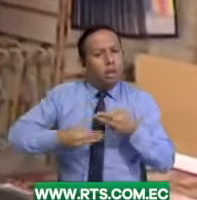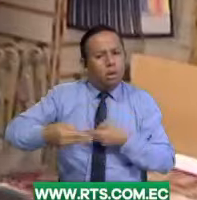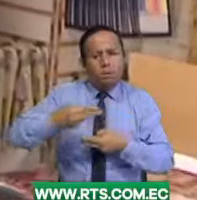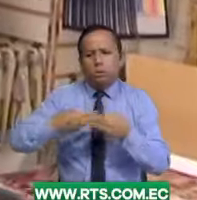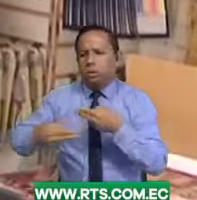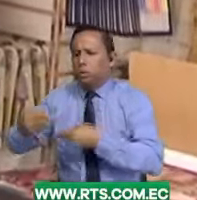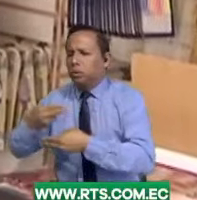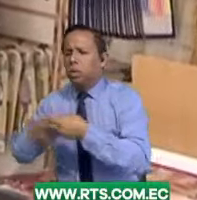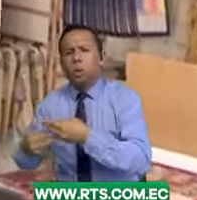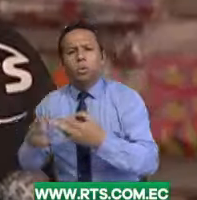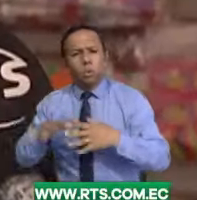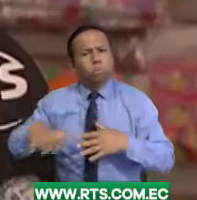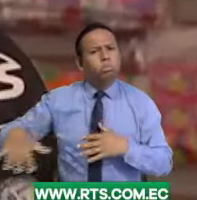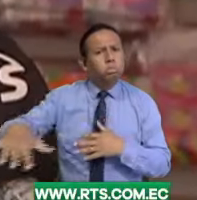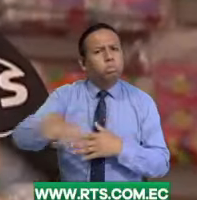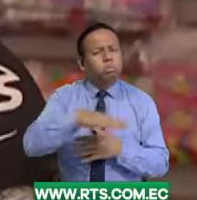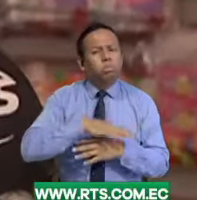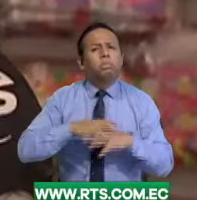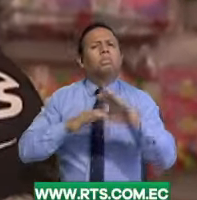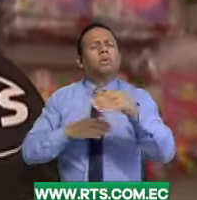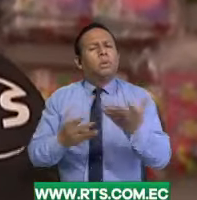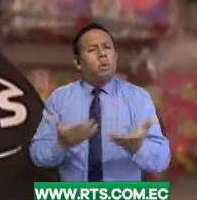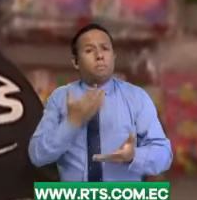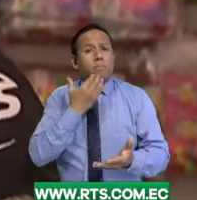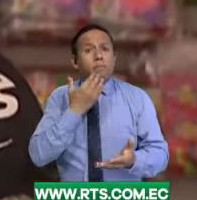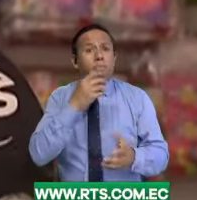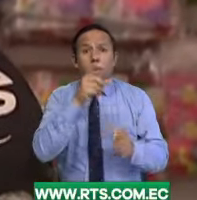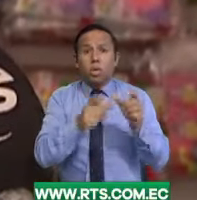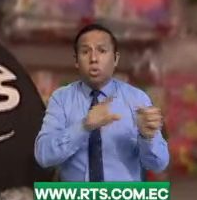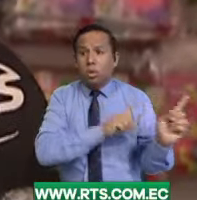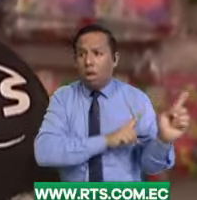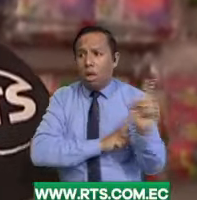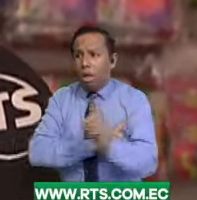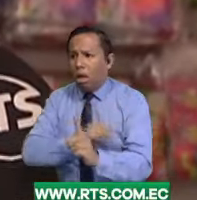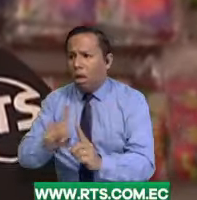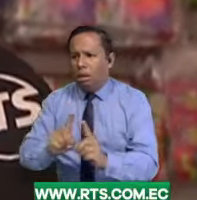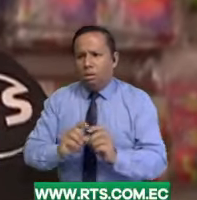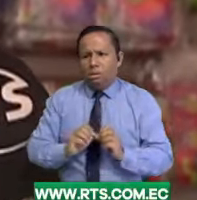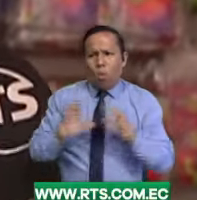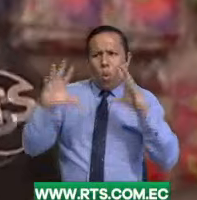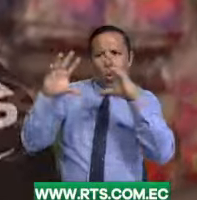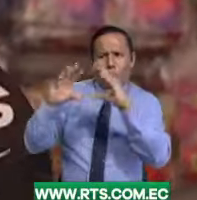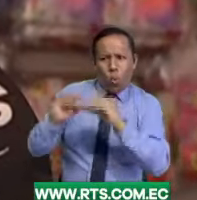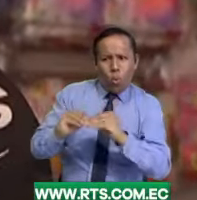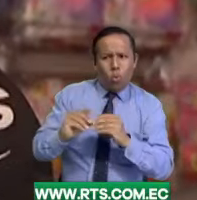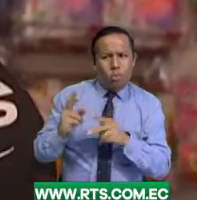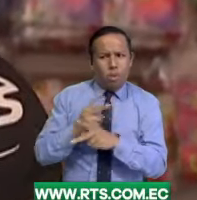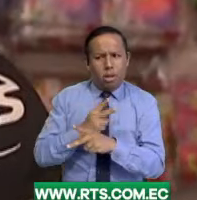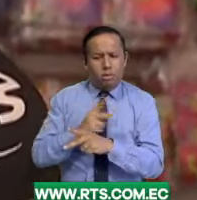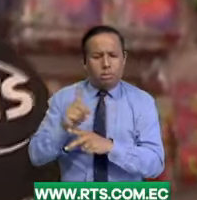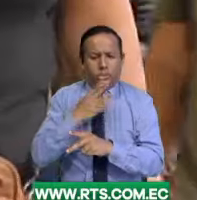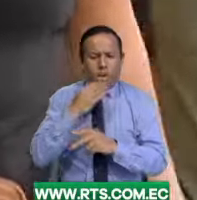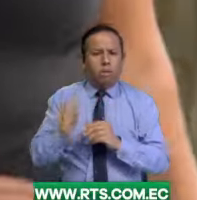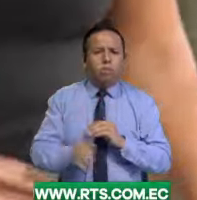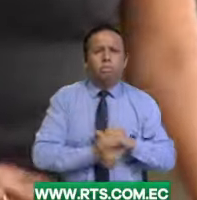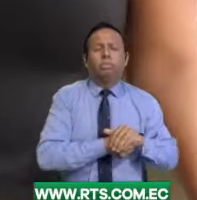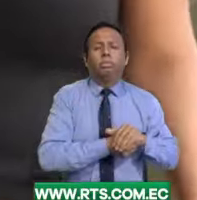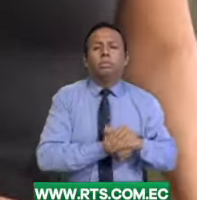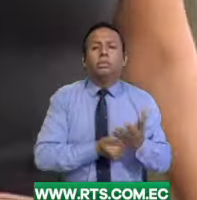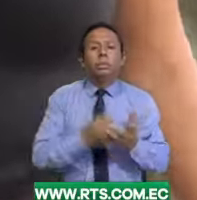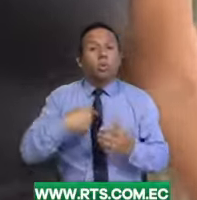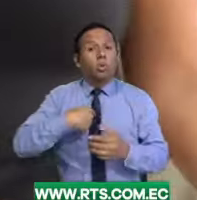comerciales de ese sector. Imagínense, la gente no quiere entrar porque está oscuro, a veces se siente insegura y todas esas cosas. La verdad que afecta demasiado. En mi caso